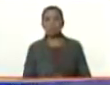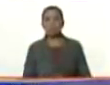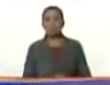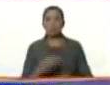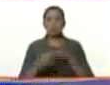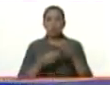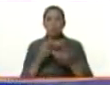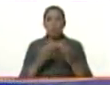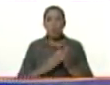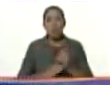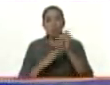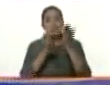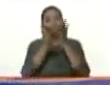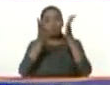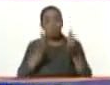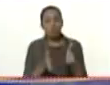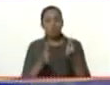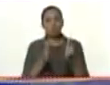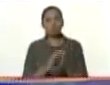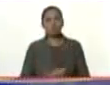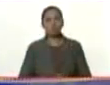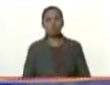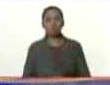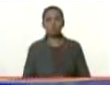como líder estudiantil